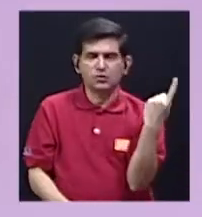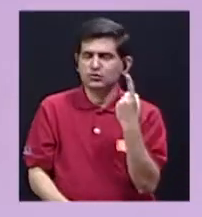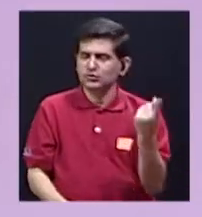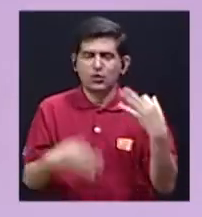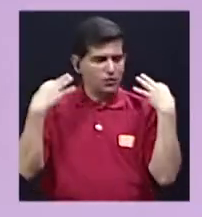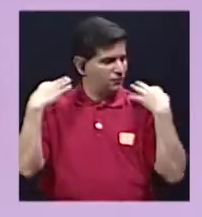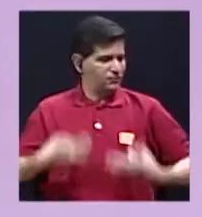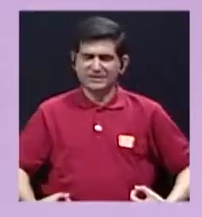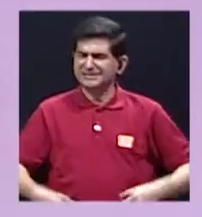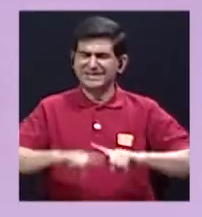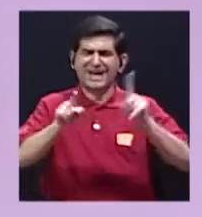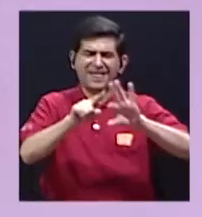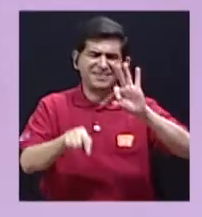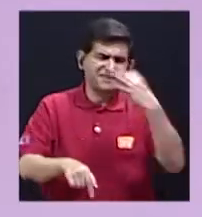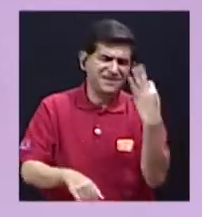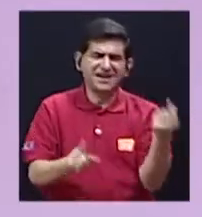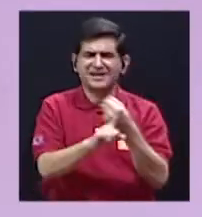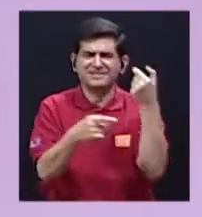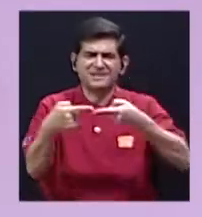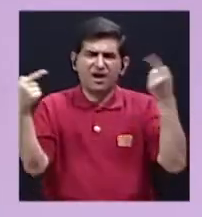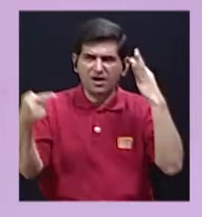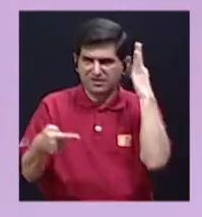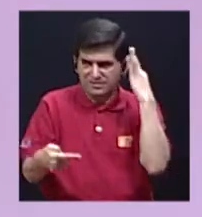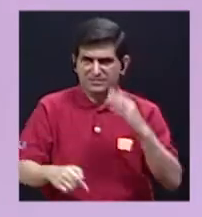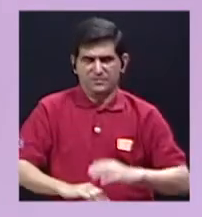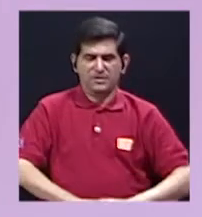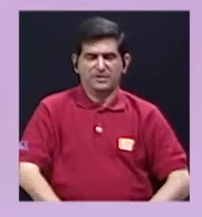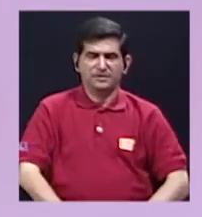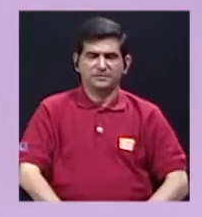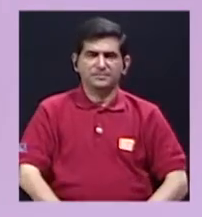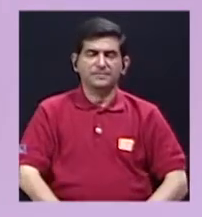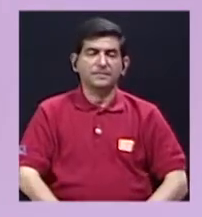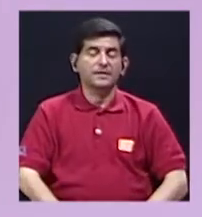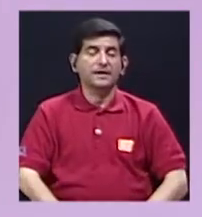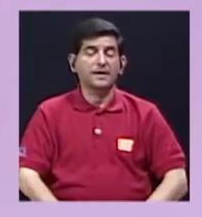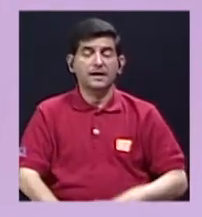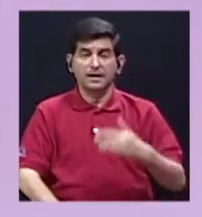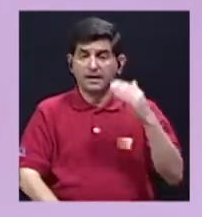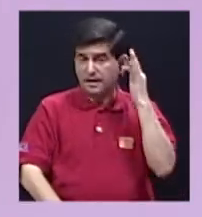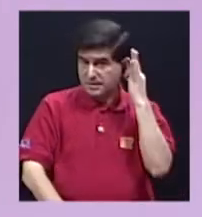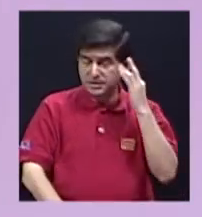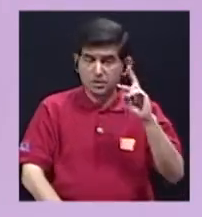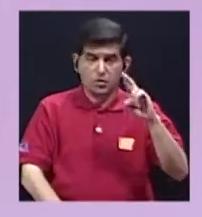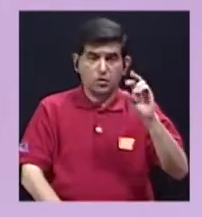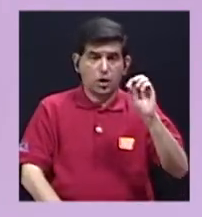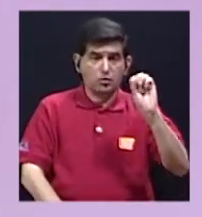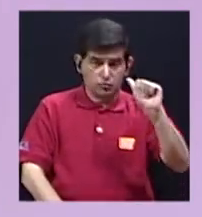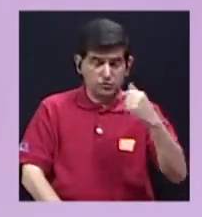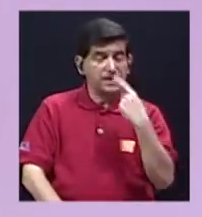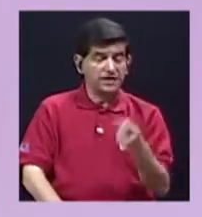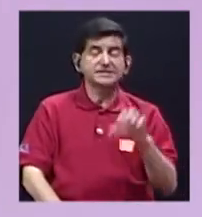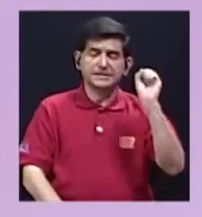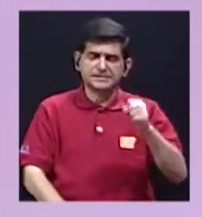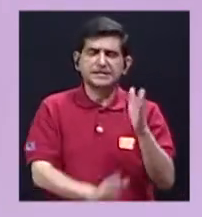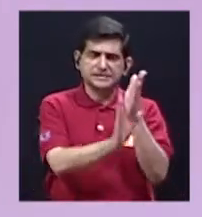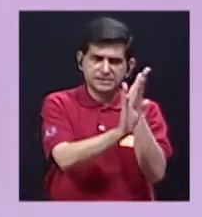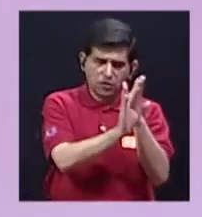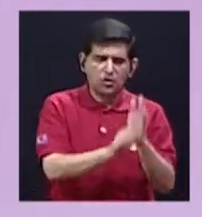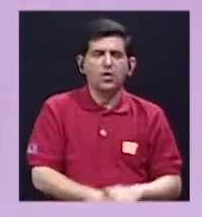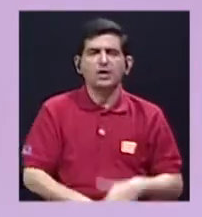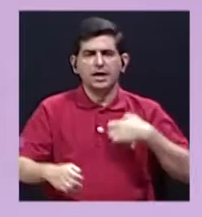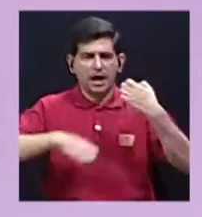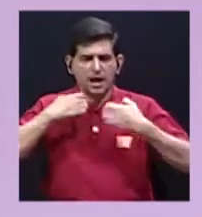hay muchísimas formas de violencia contra las mujeres doña rosa tiene razón la psicológica emocional la patrimonial